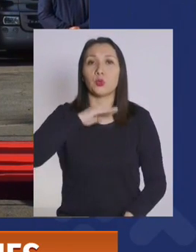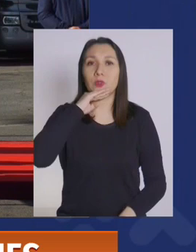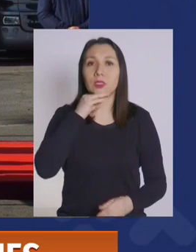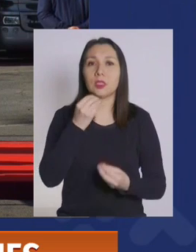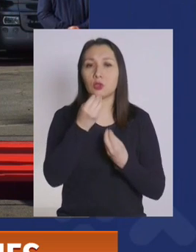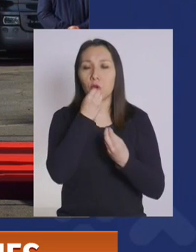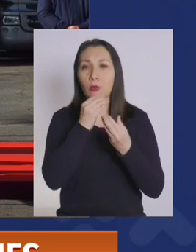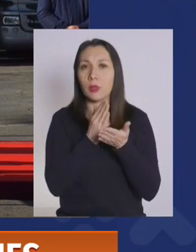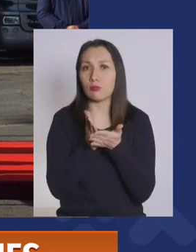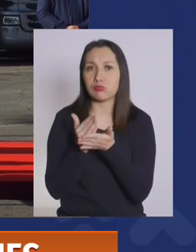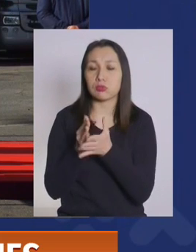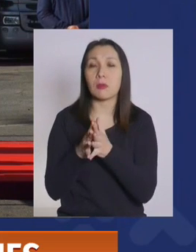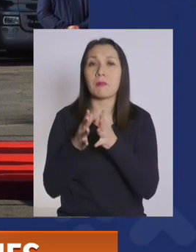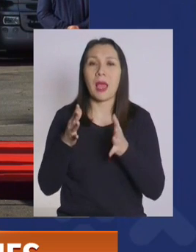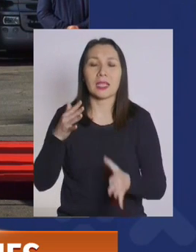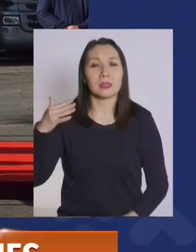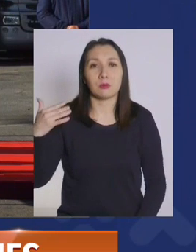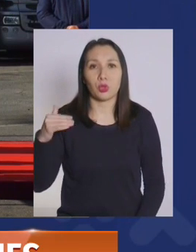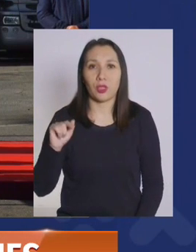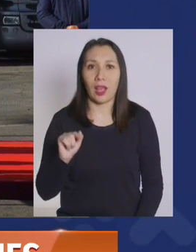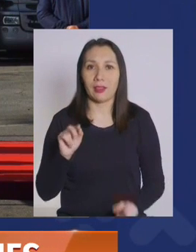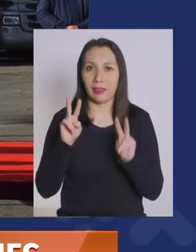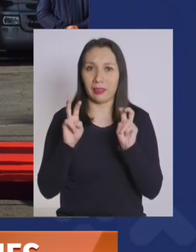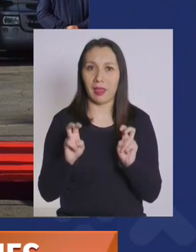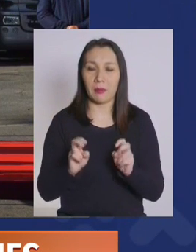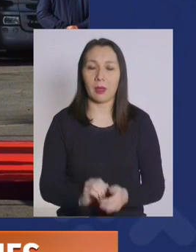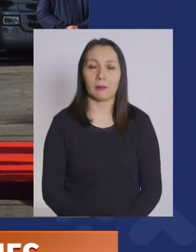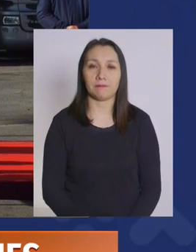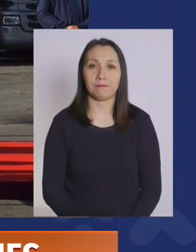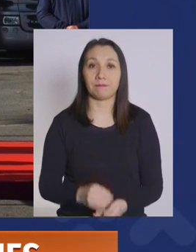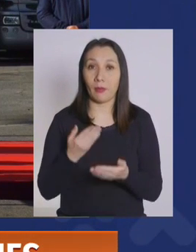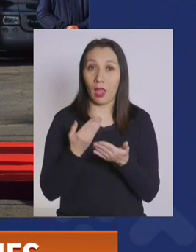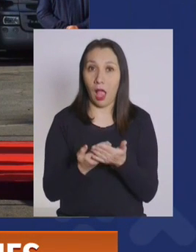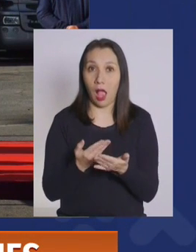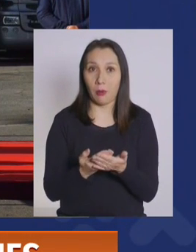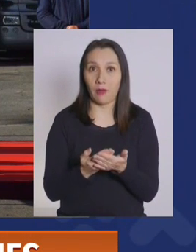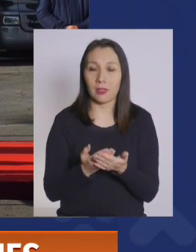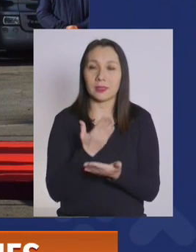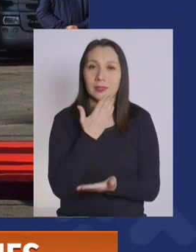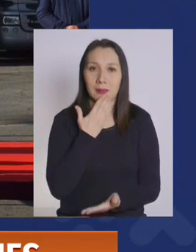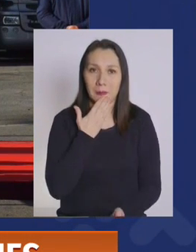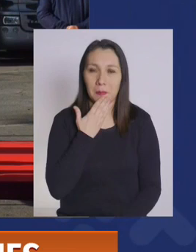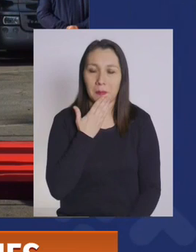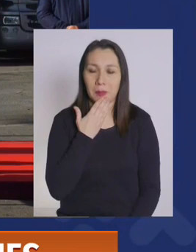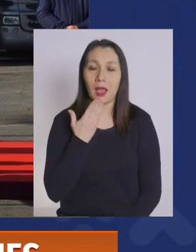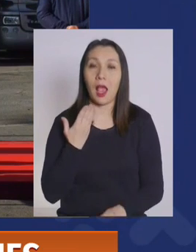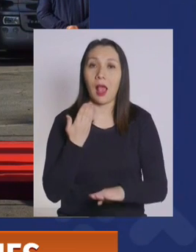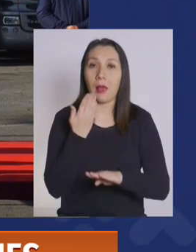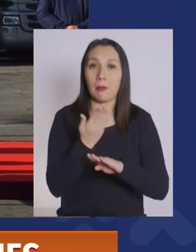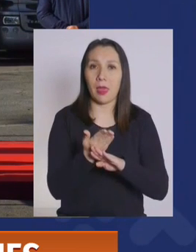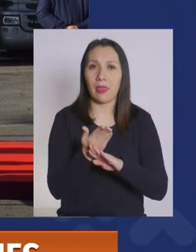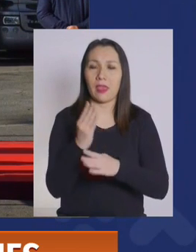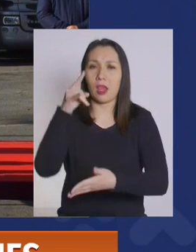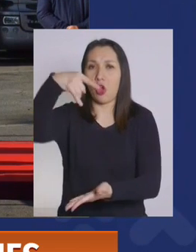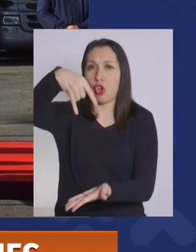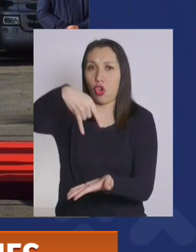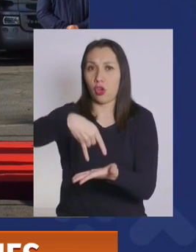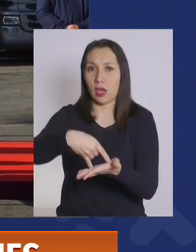sus necesidades más esenciales. Y aprovecho también de pedirle al